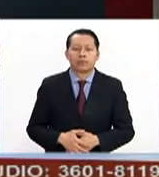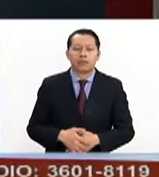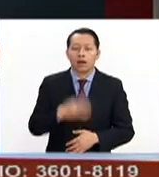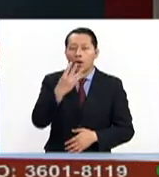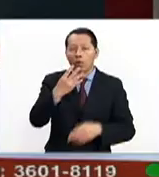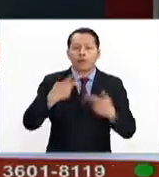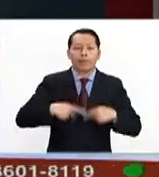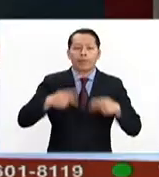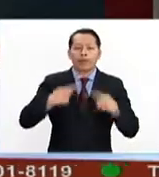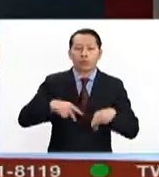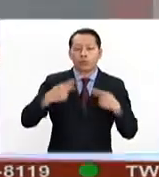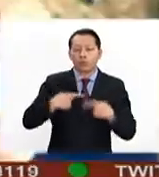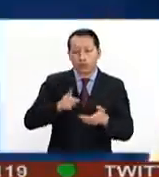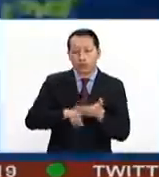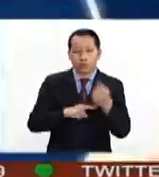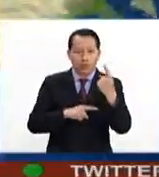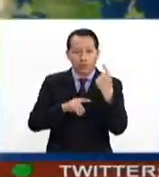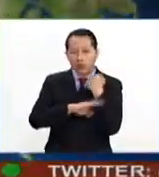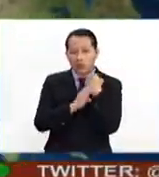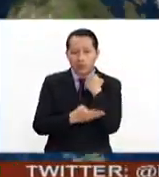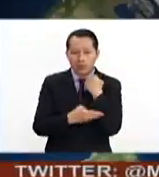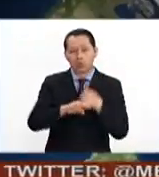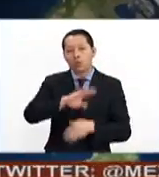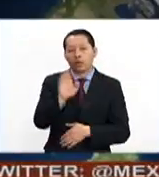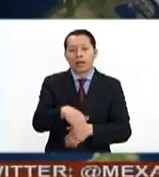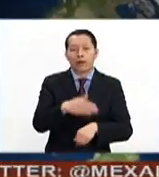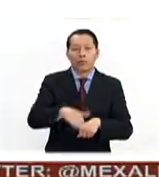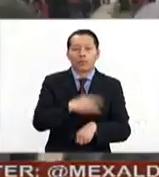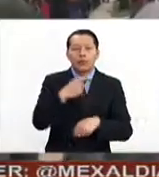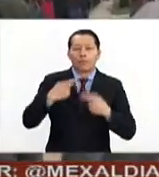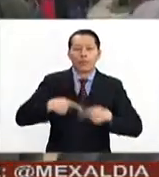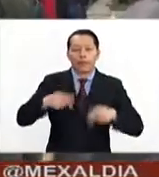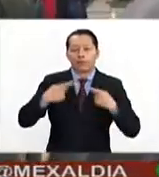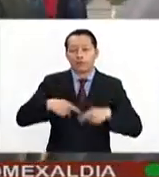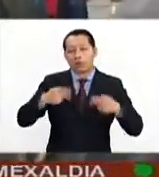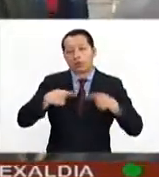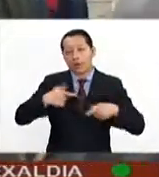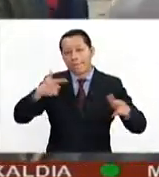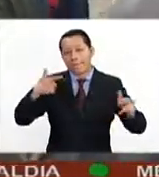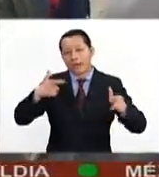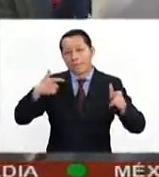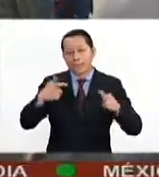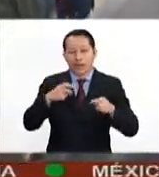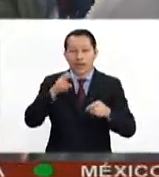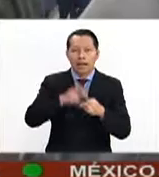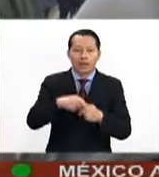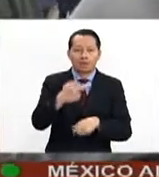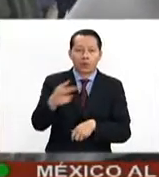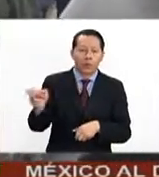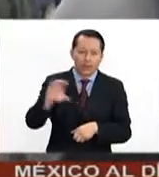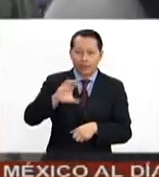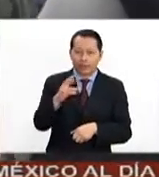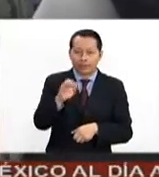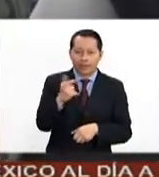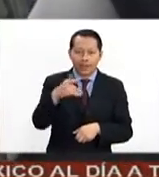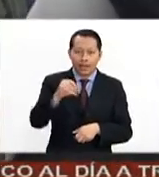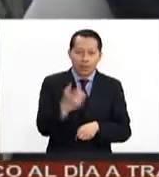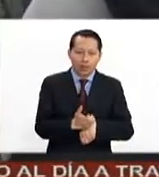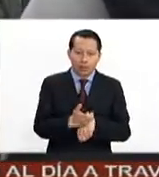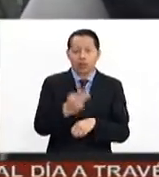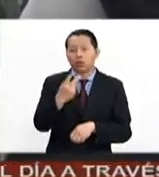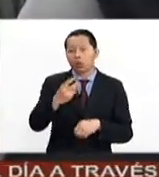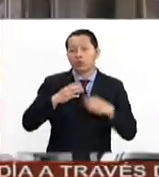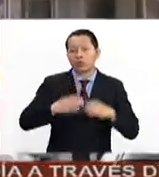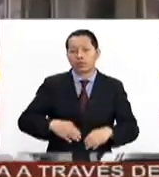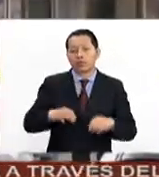Cuatro personas, entre ellas una mujer embarazada, murieron después de que una persona abrió fuego en un restaurante en Chicago, en los Estados Unidos. Dos de los